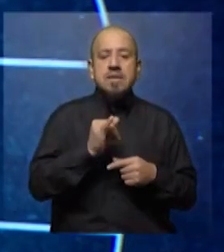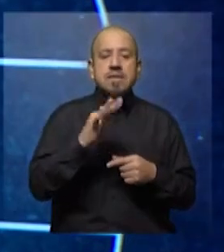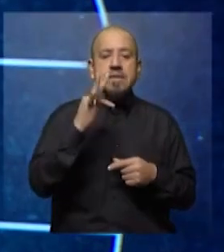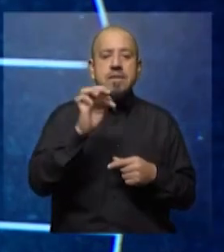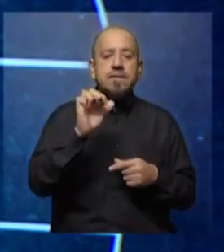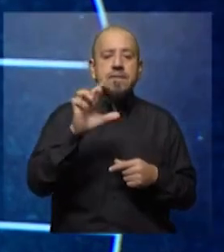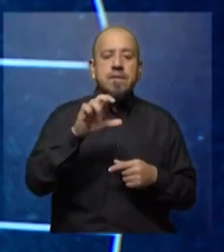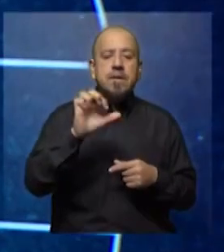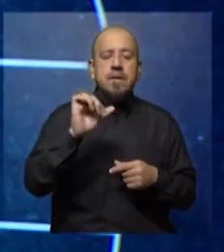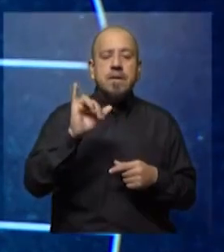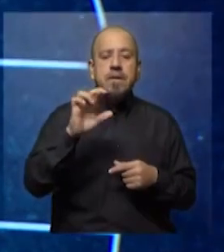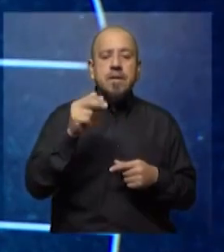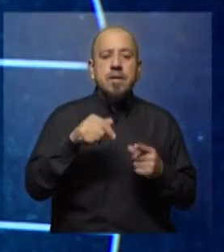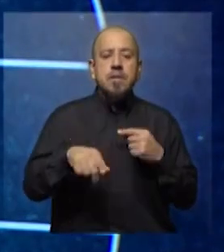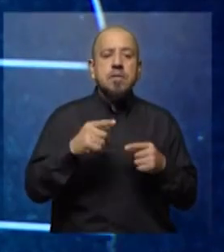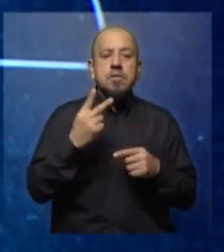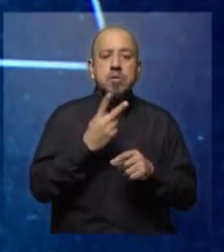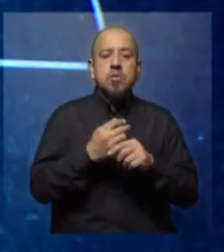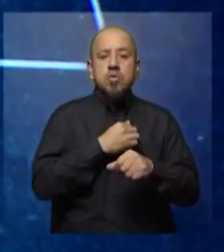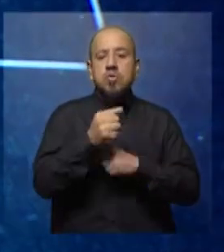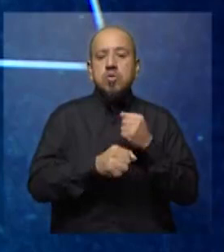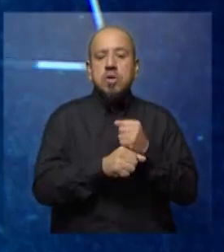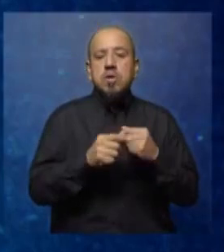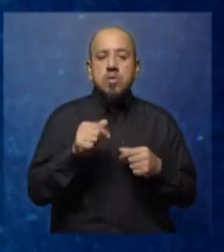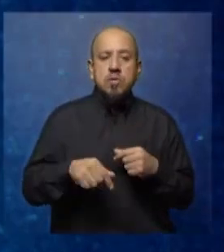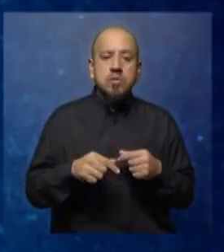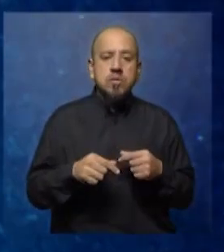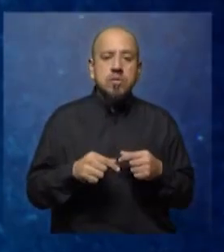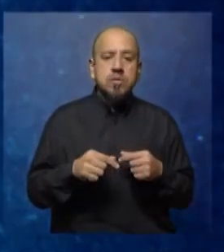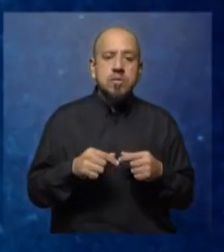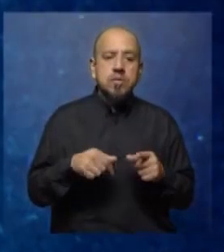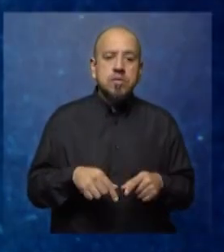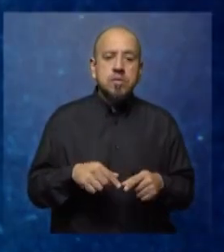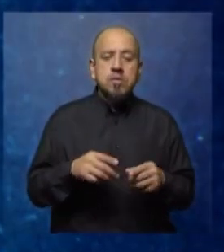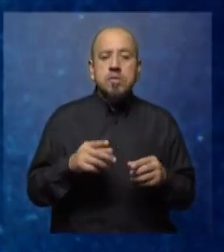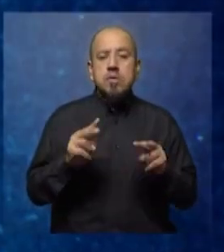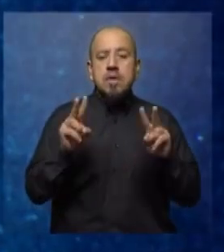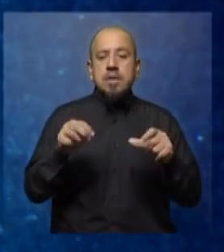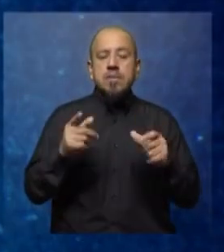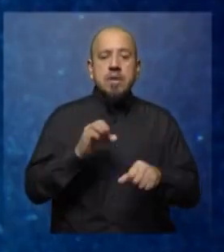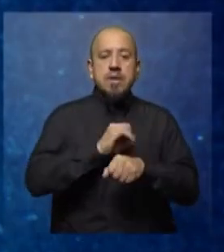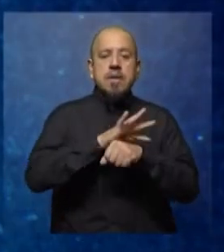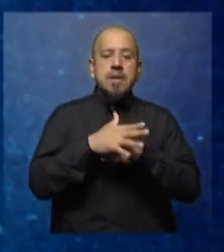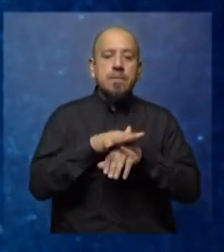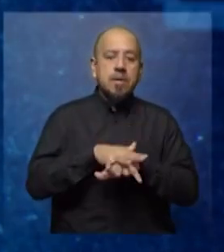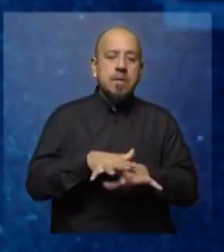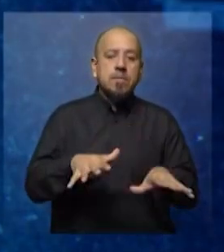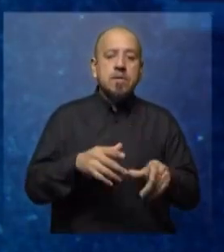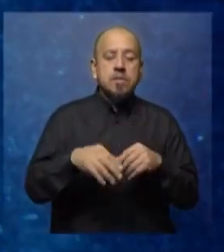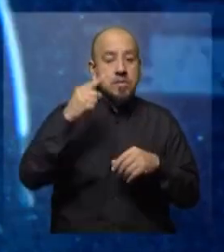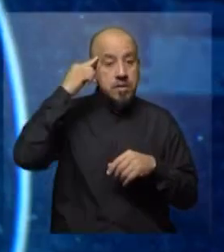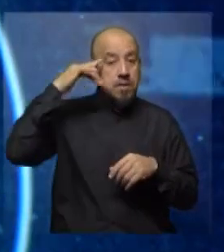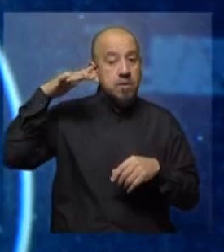nuestra formación en estos dos años o de los desde que surgió la emergencia sanitaria la